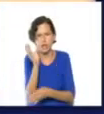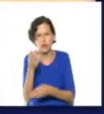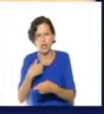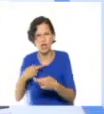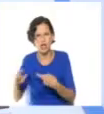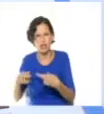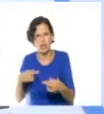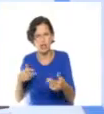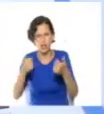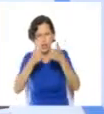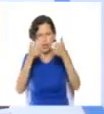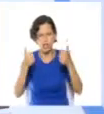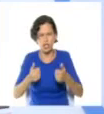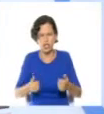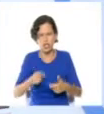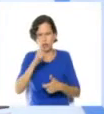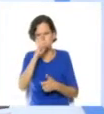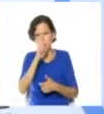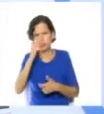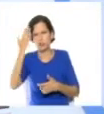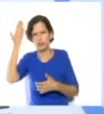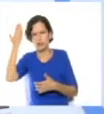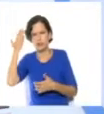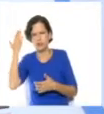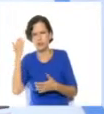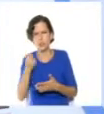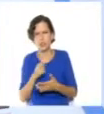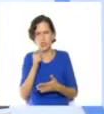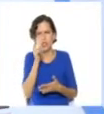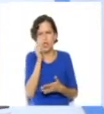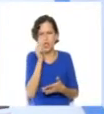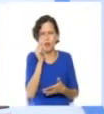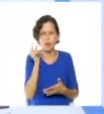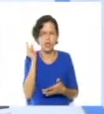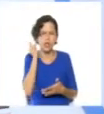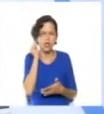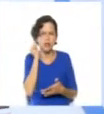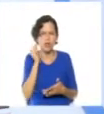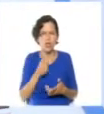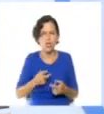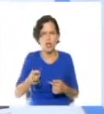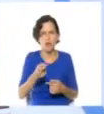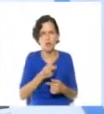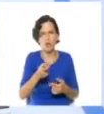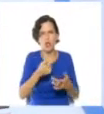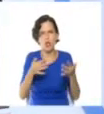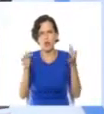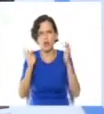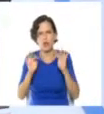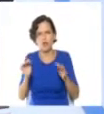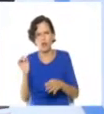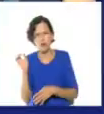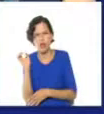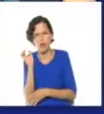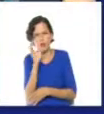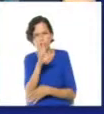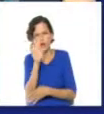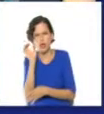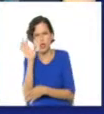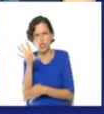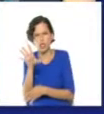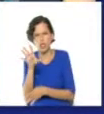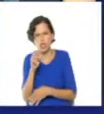arte. Desde tiempos muy remotos, el hombre y la mujer han buscado la manera de proyectar,